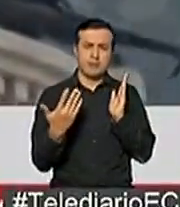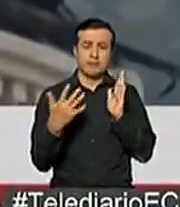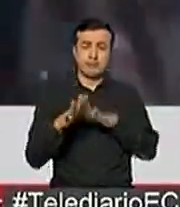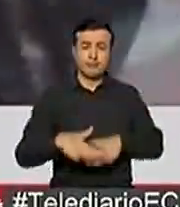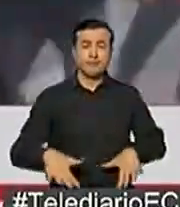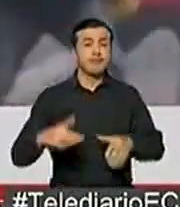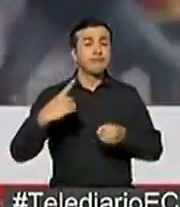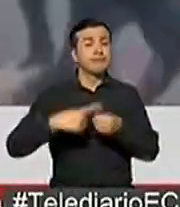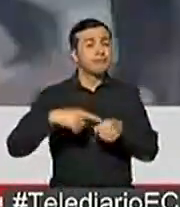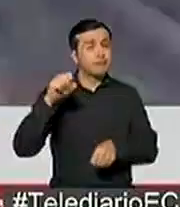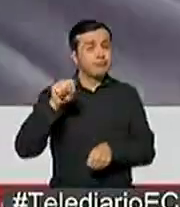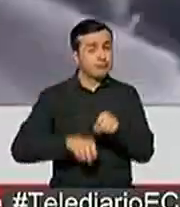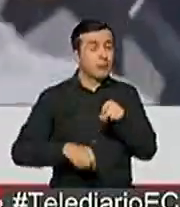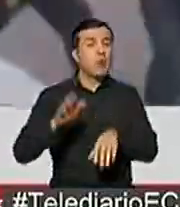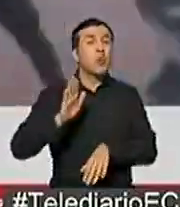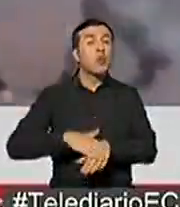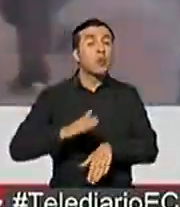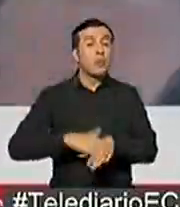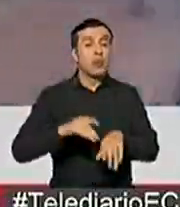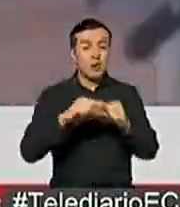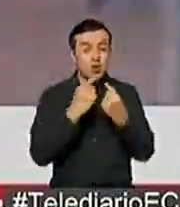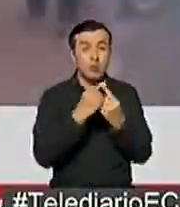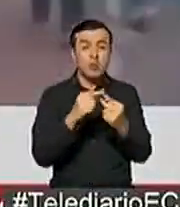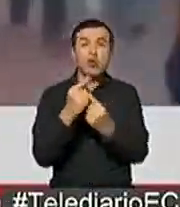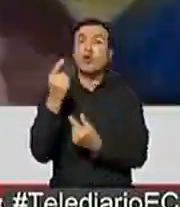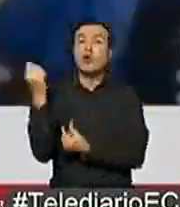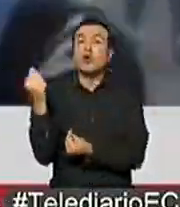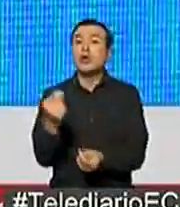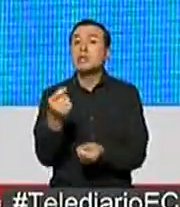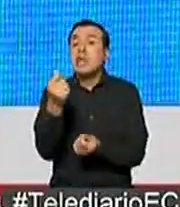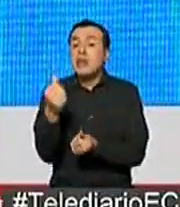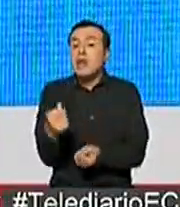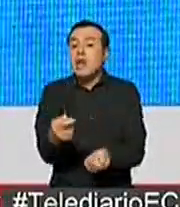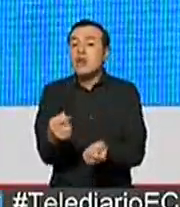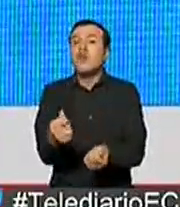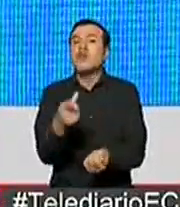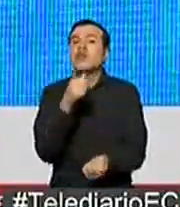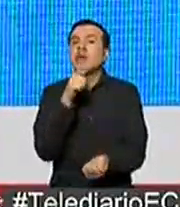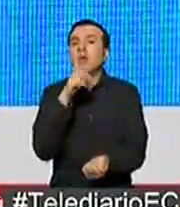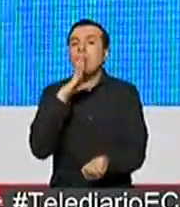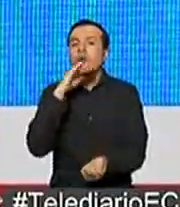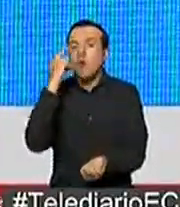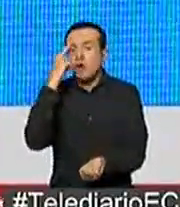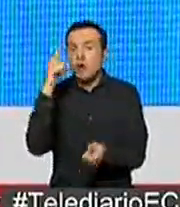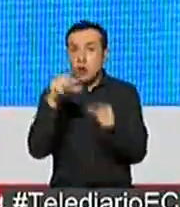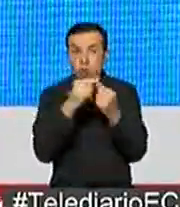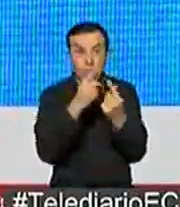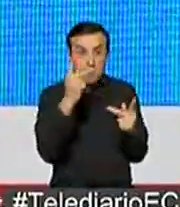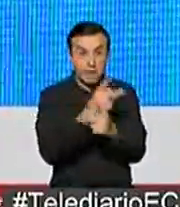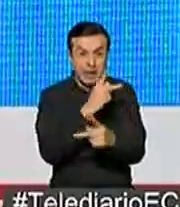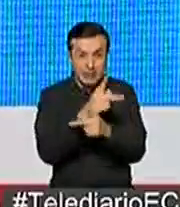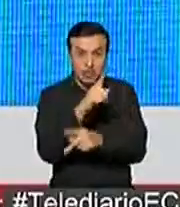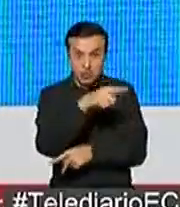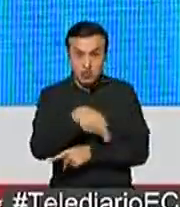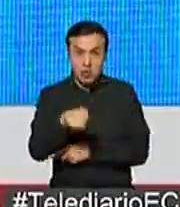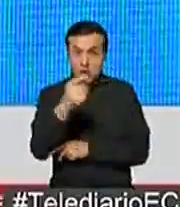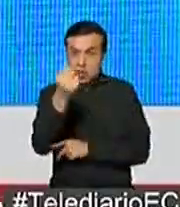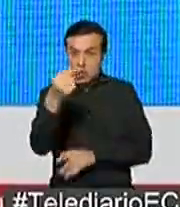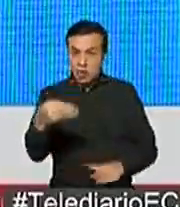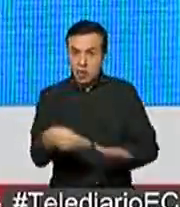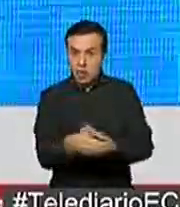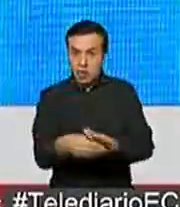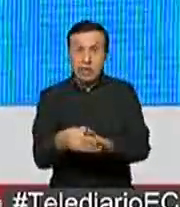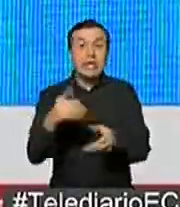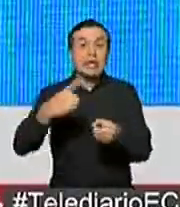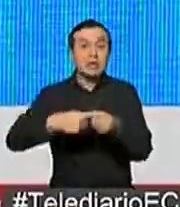quito responsabilizó a bandas financiadas por el correísmo pagaron a las bandas criminales de